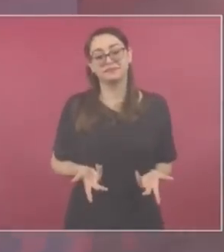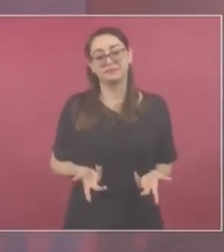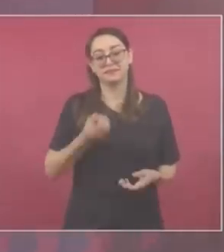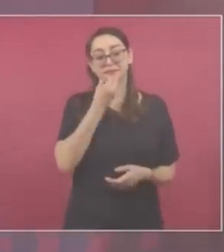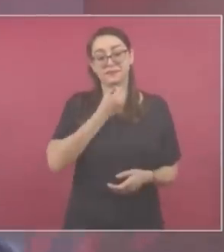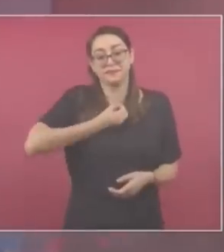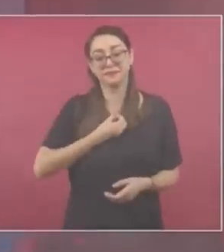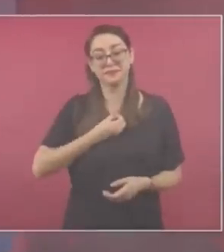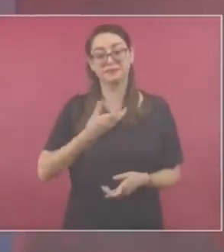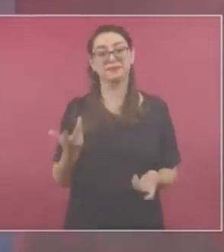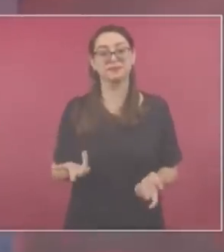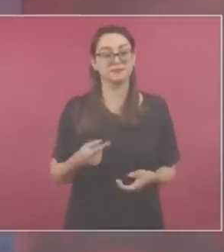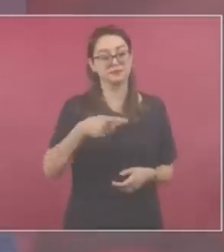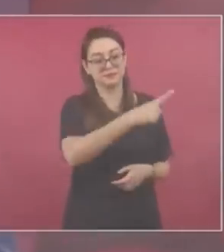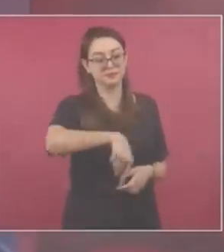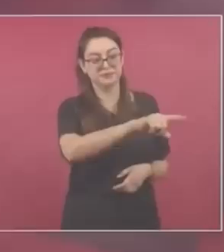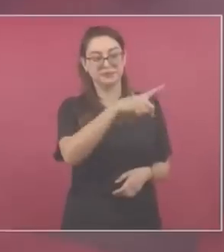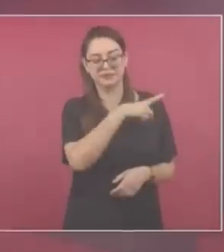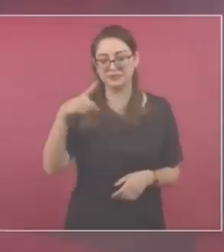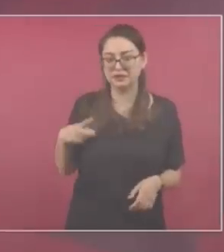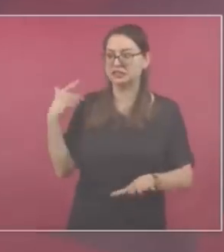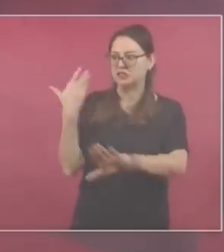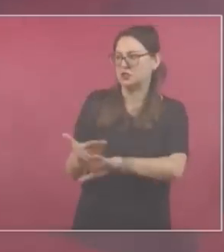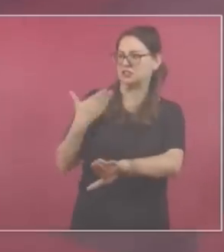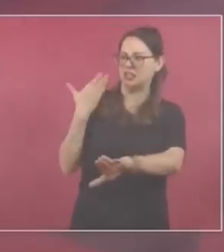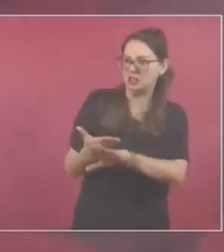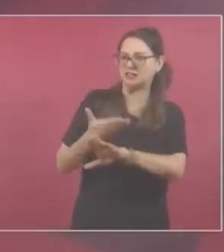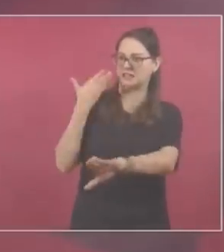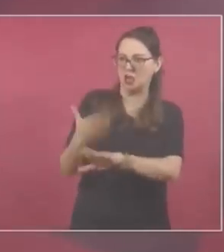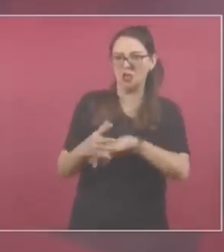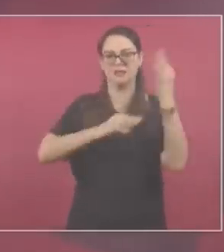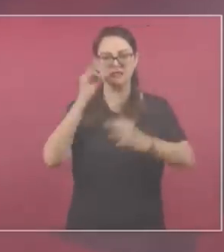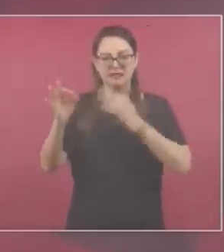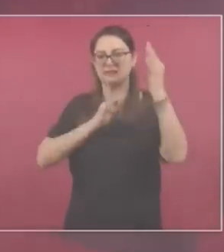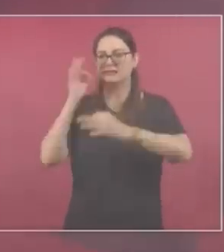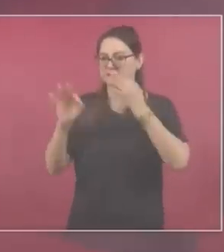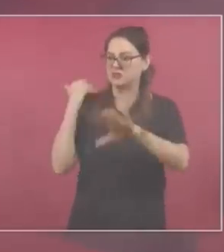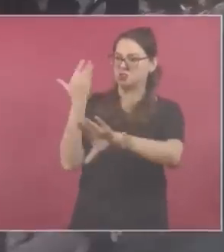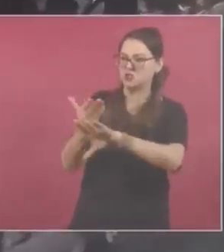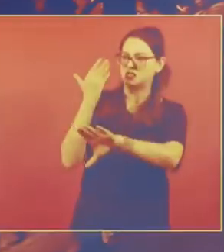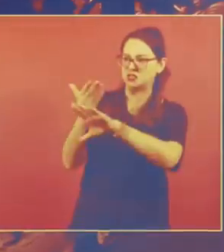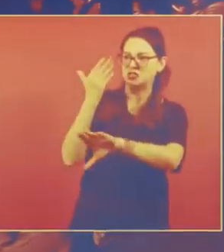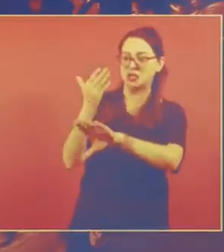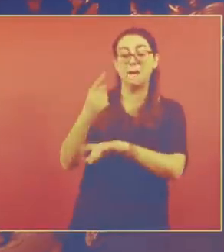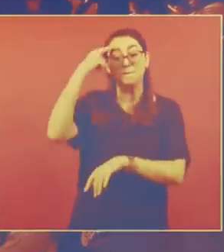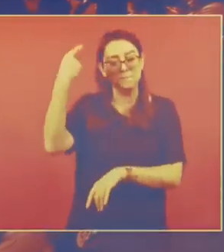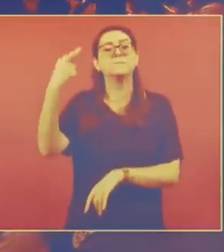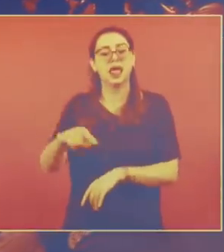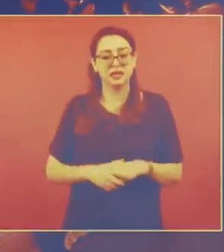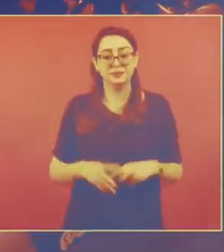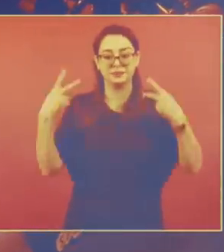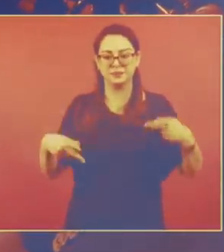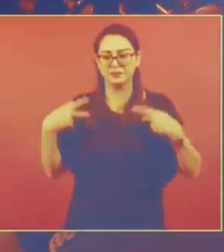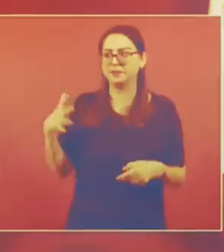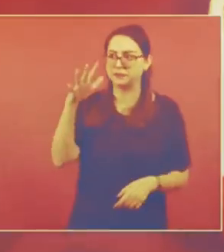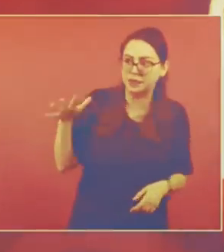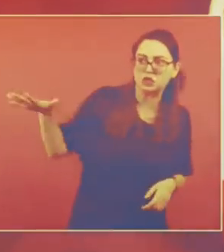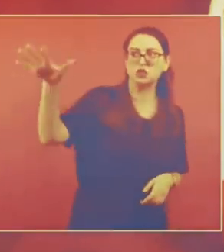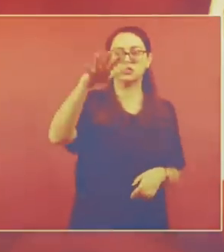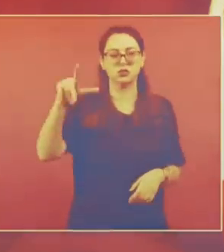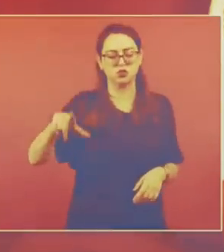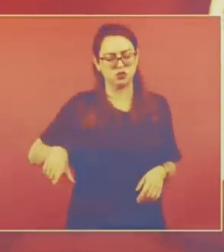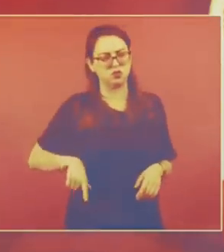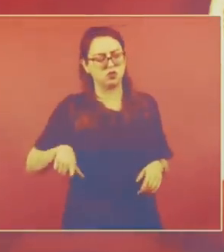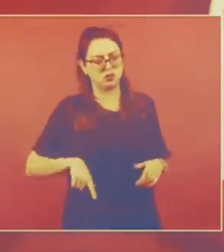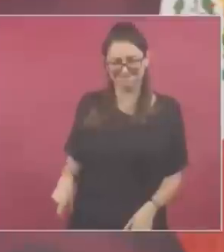zapa. Esto es socavar la credibilidad del gobierno para poder lanzarse. Porque nuestro escudo protector es